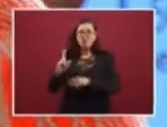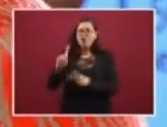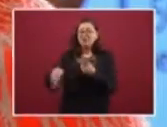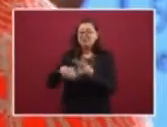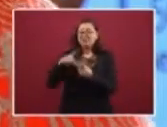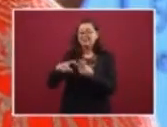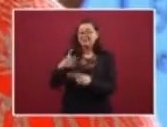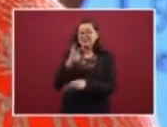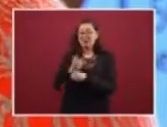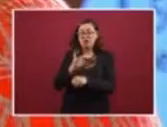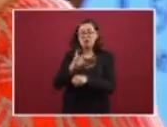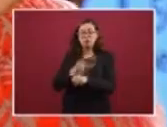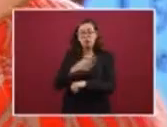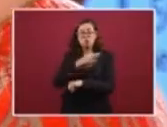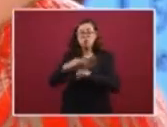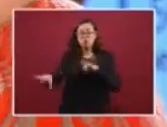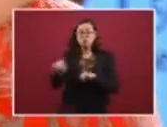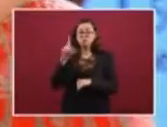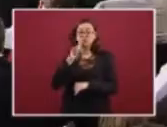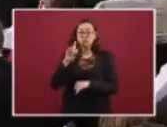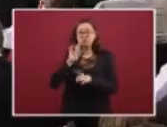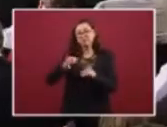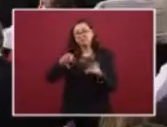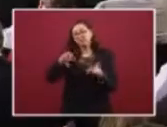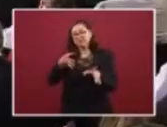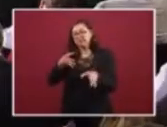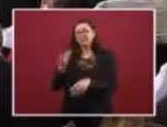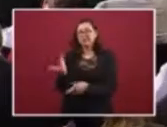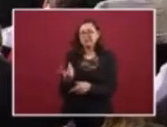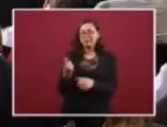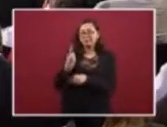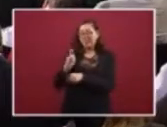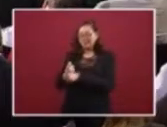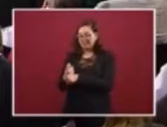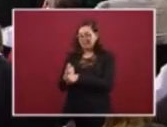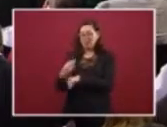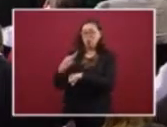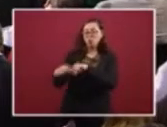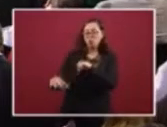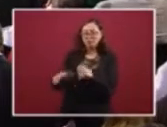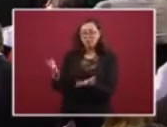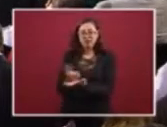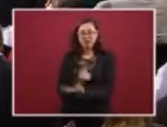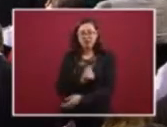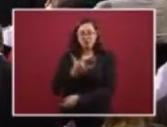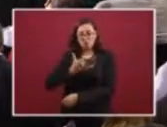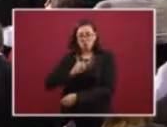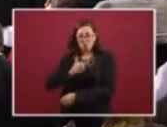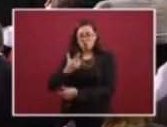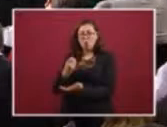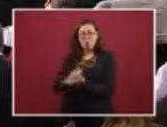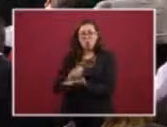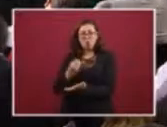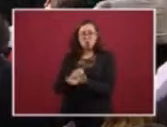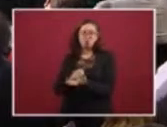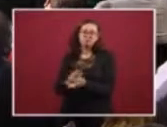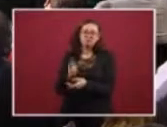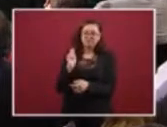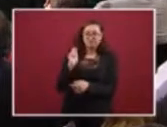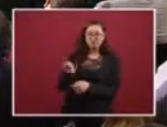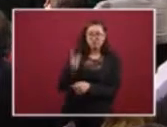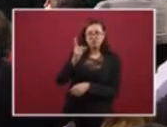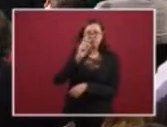de ayer fue de alejandra valencia en tiro con arco lo cual sostiene este papel repito preponderante las mujeres en el